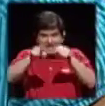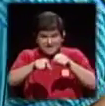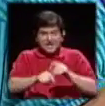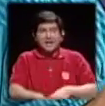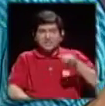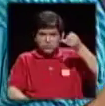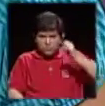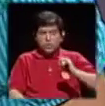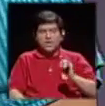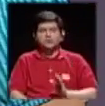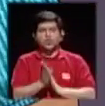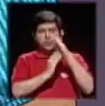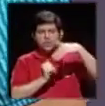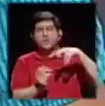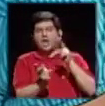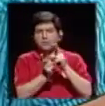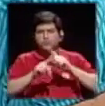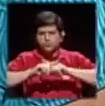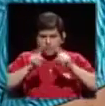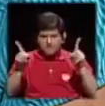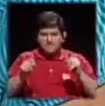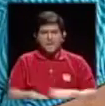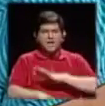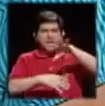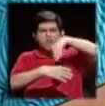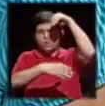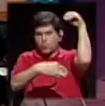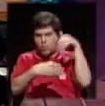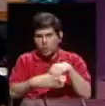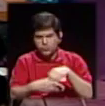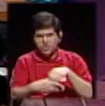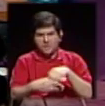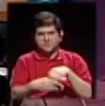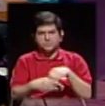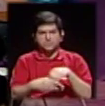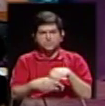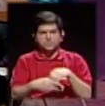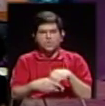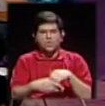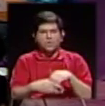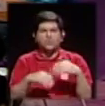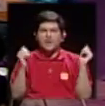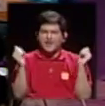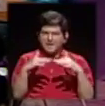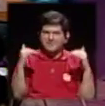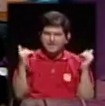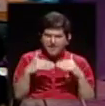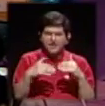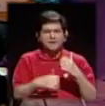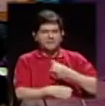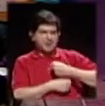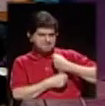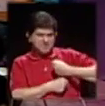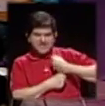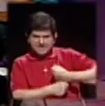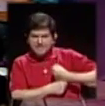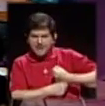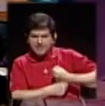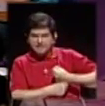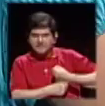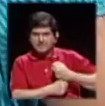violación y abusos sexuales, claro. Pero dentro de un contexto de guerra militar, o,